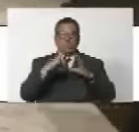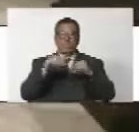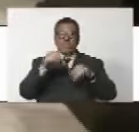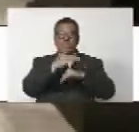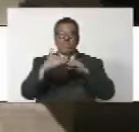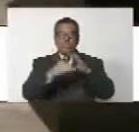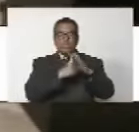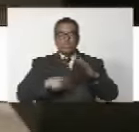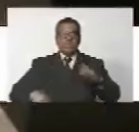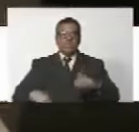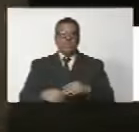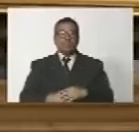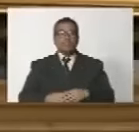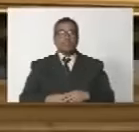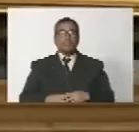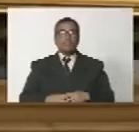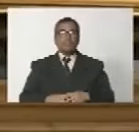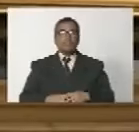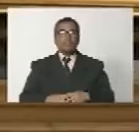todo, vicepresidente.